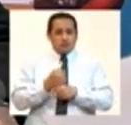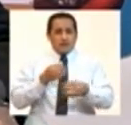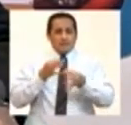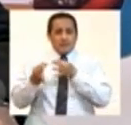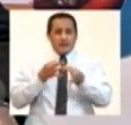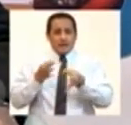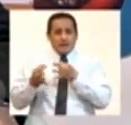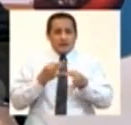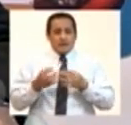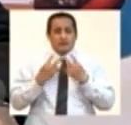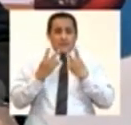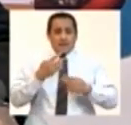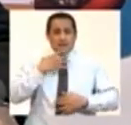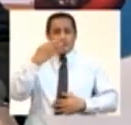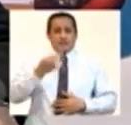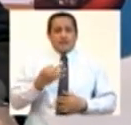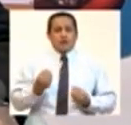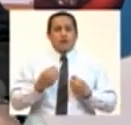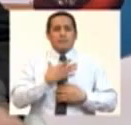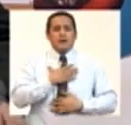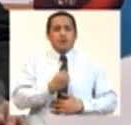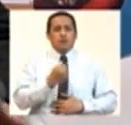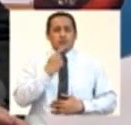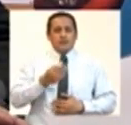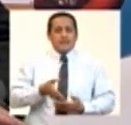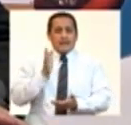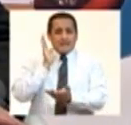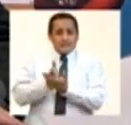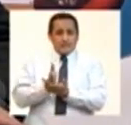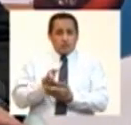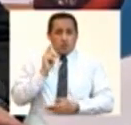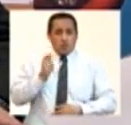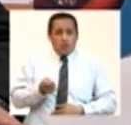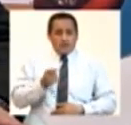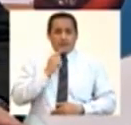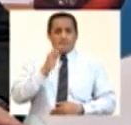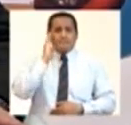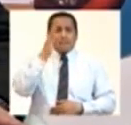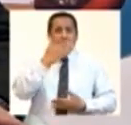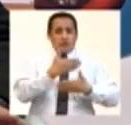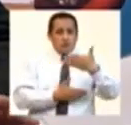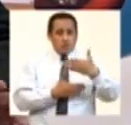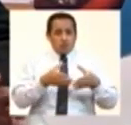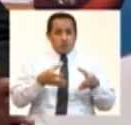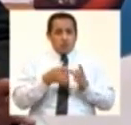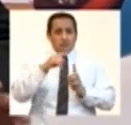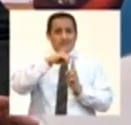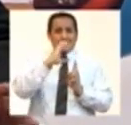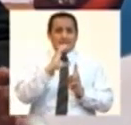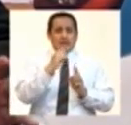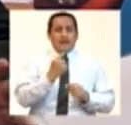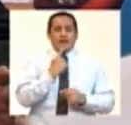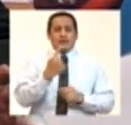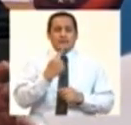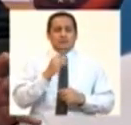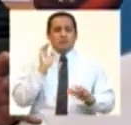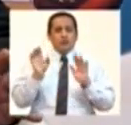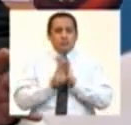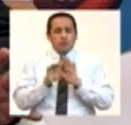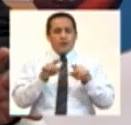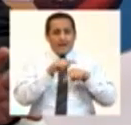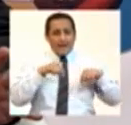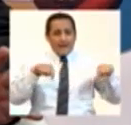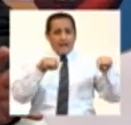que jurídica, lo que me gusta de la sentencia del Tribunal Constitucional es